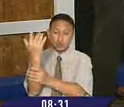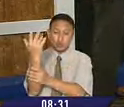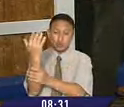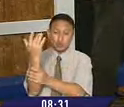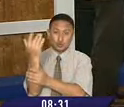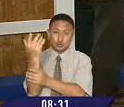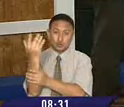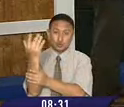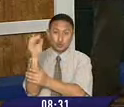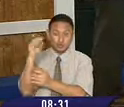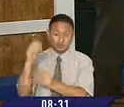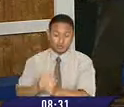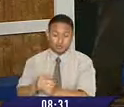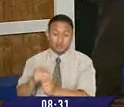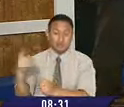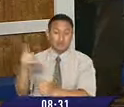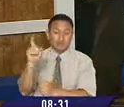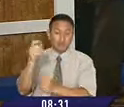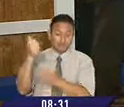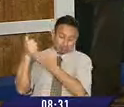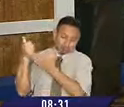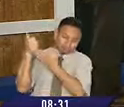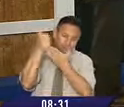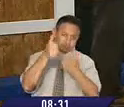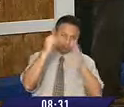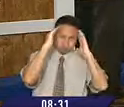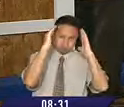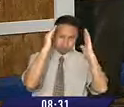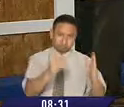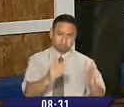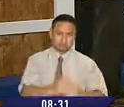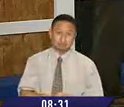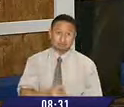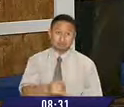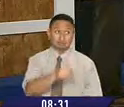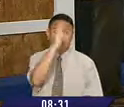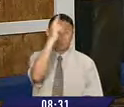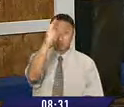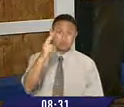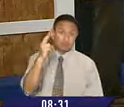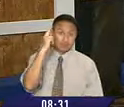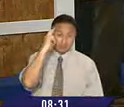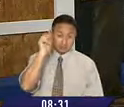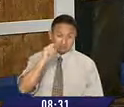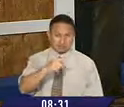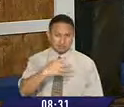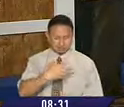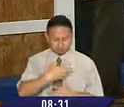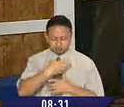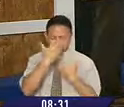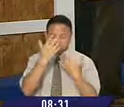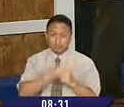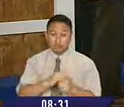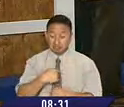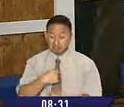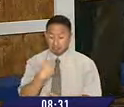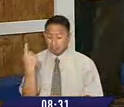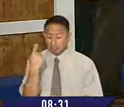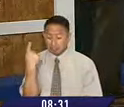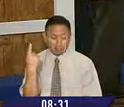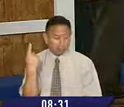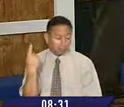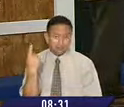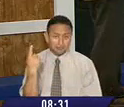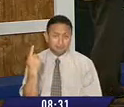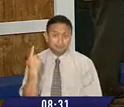atendida urgentemente los petitorios de estos vecinos que tienen toda la razón de sentirse abandonados. Esperemos